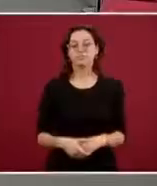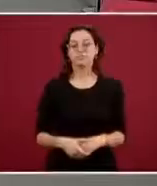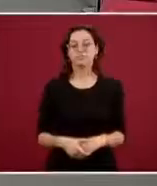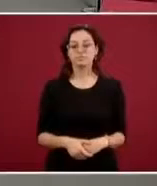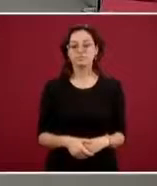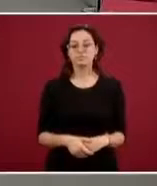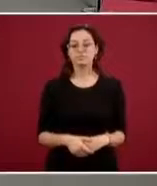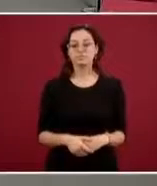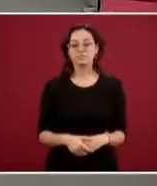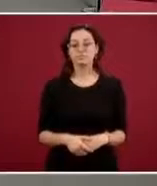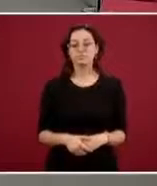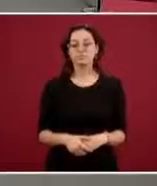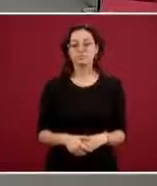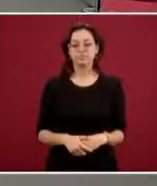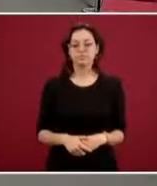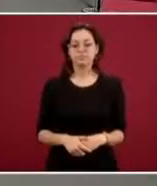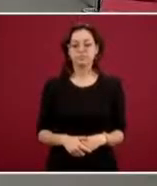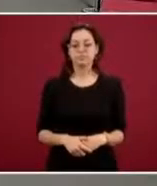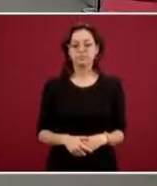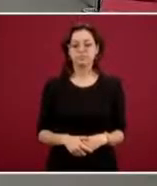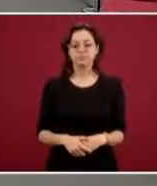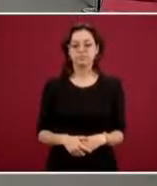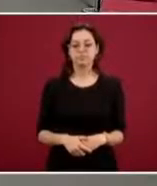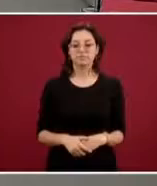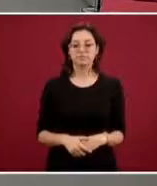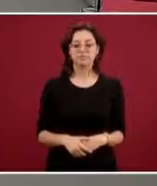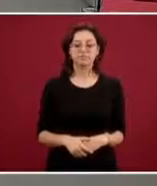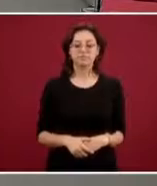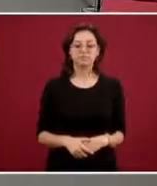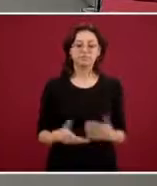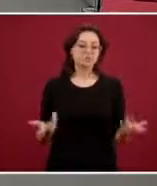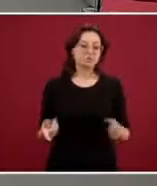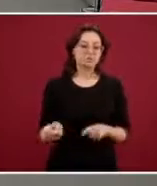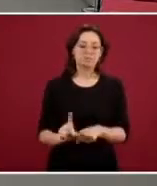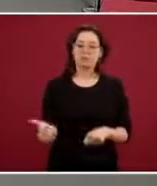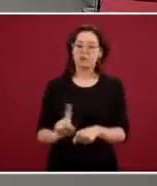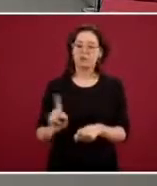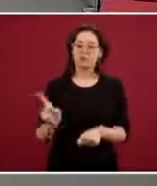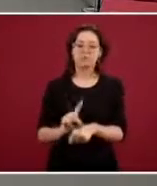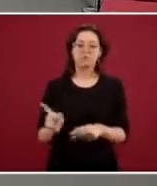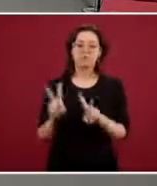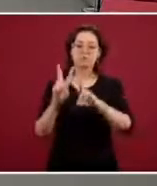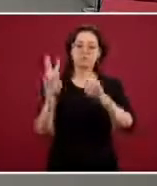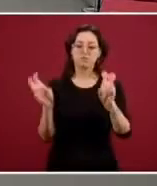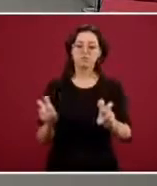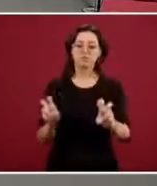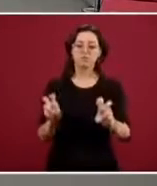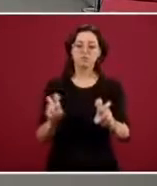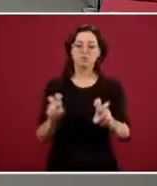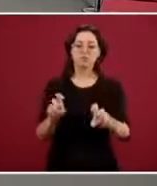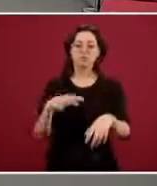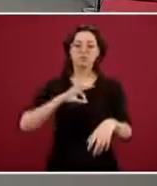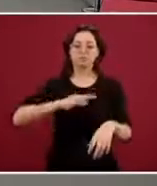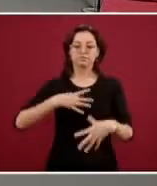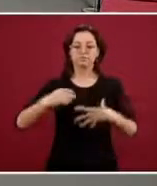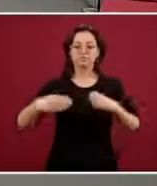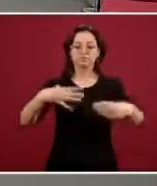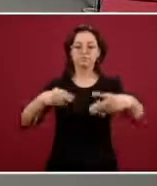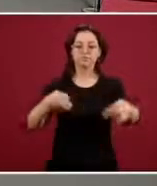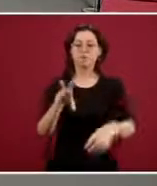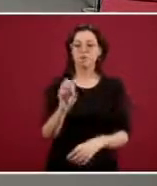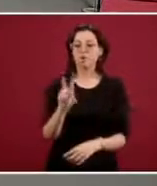iniciar la conferencia diaria sobre la situación de la epidemia de